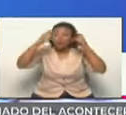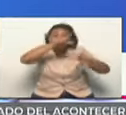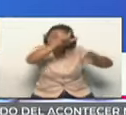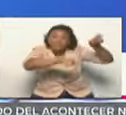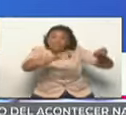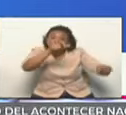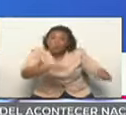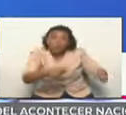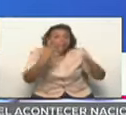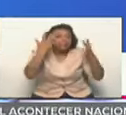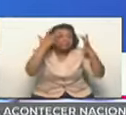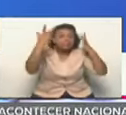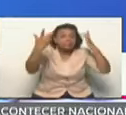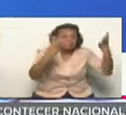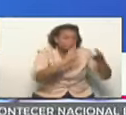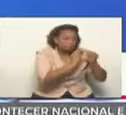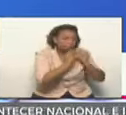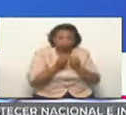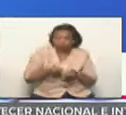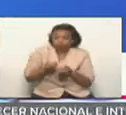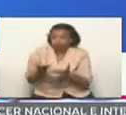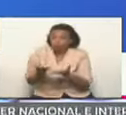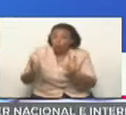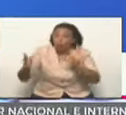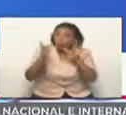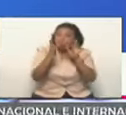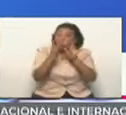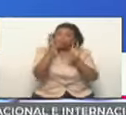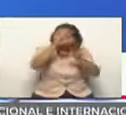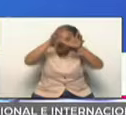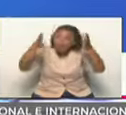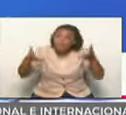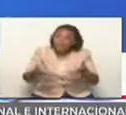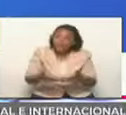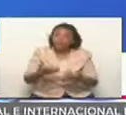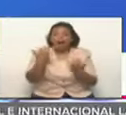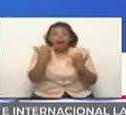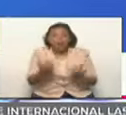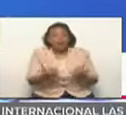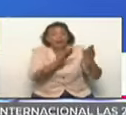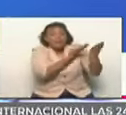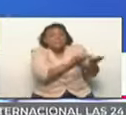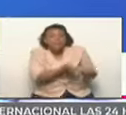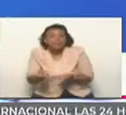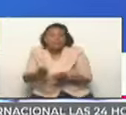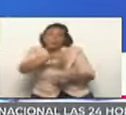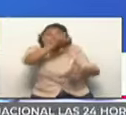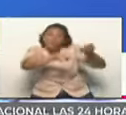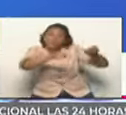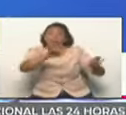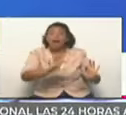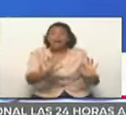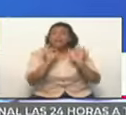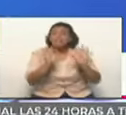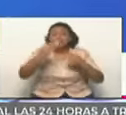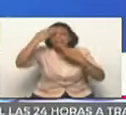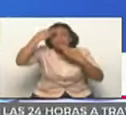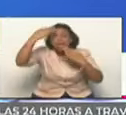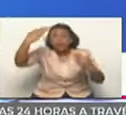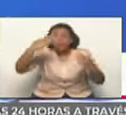ciencia venezolana con el mundo. Además, aquí están unos invitados especiales que quiero saludar: